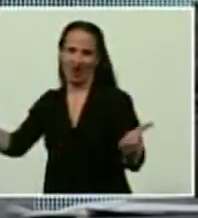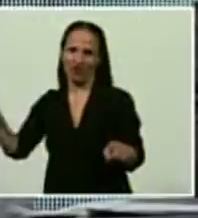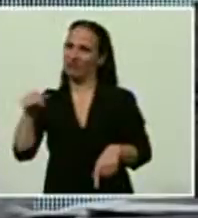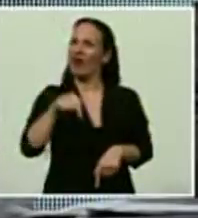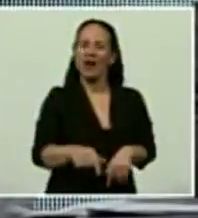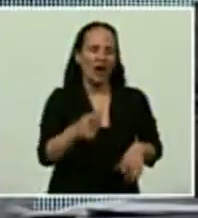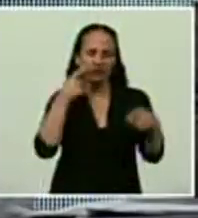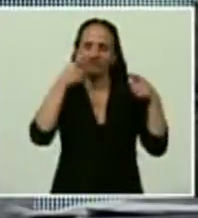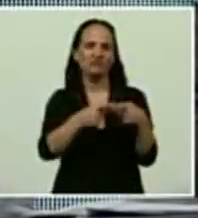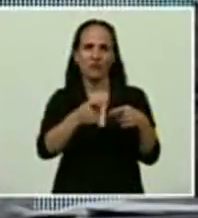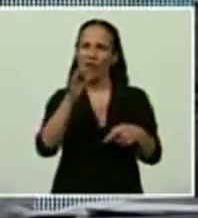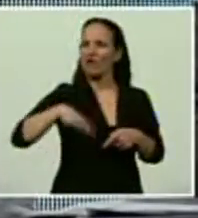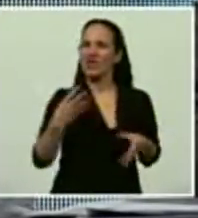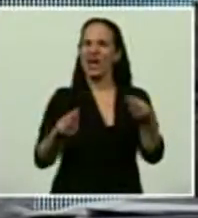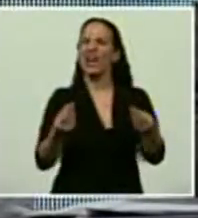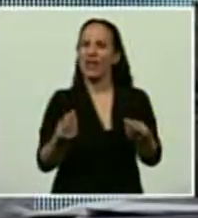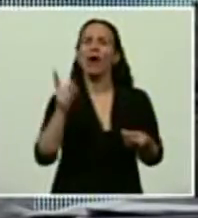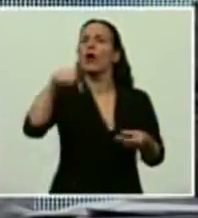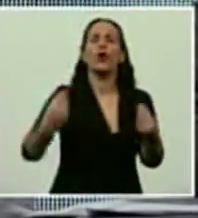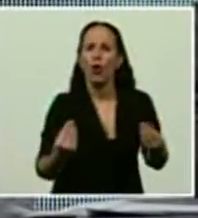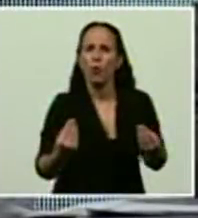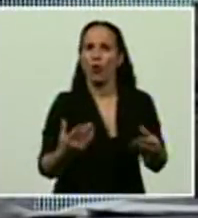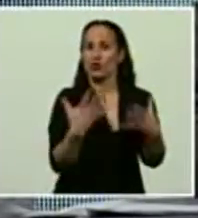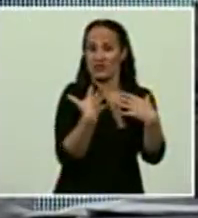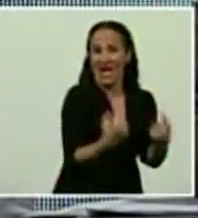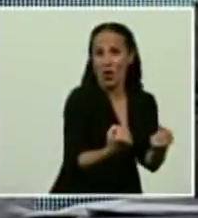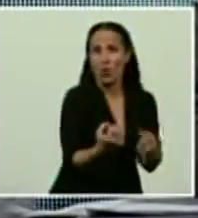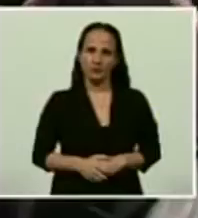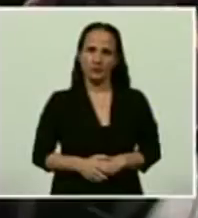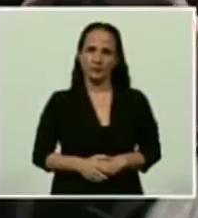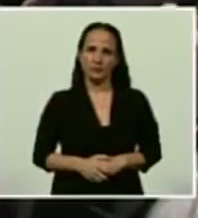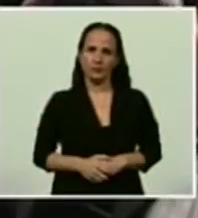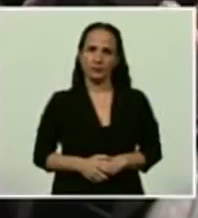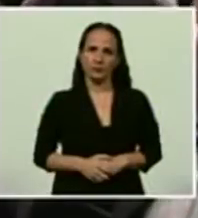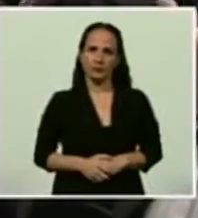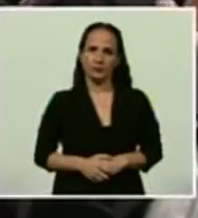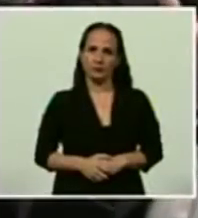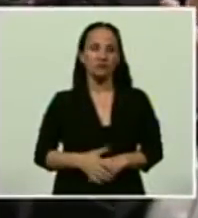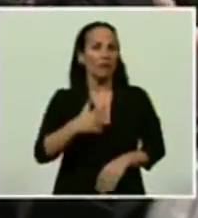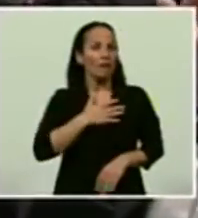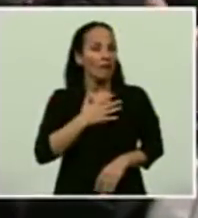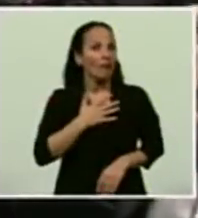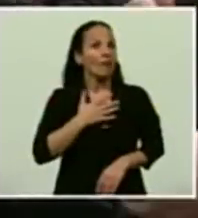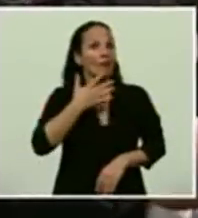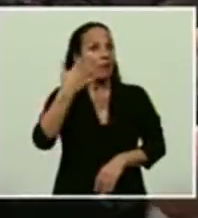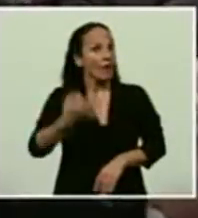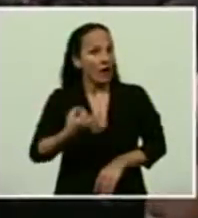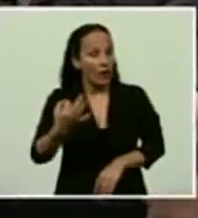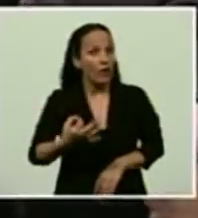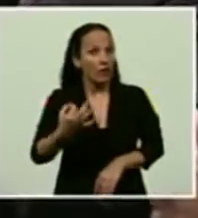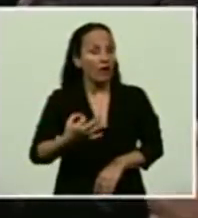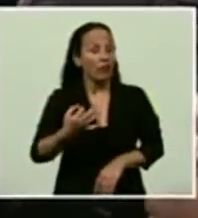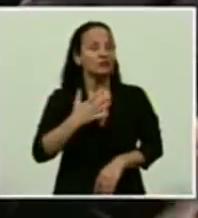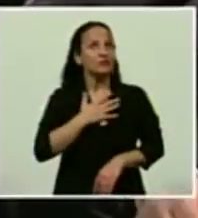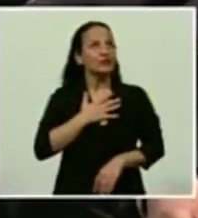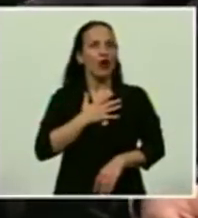vida se da con la energía, con la salud y también con la paz. La verdad que